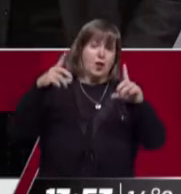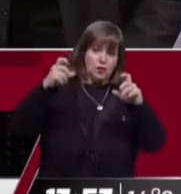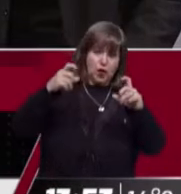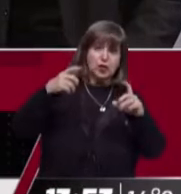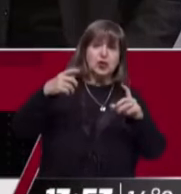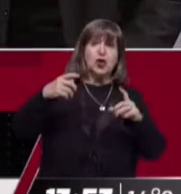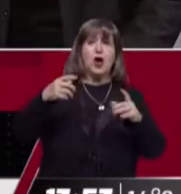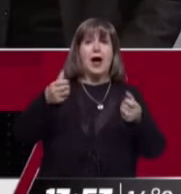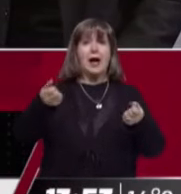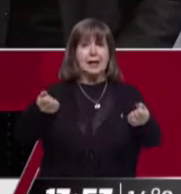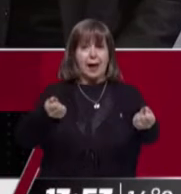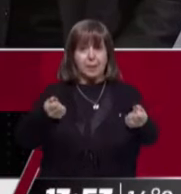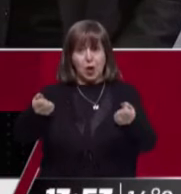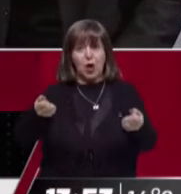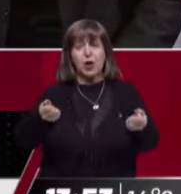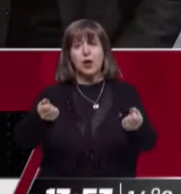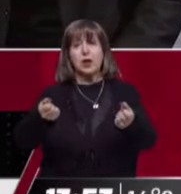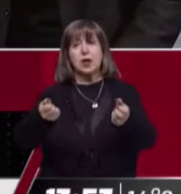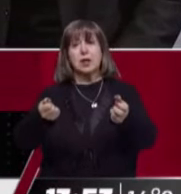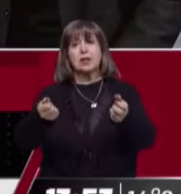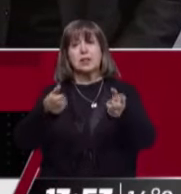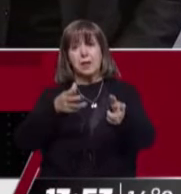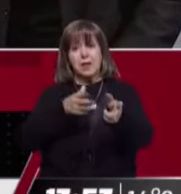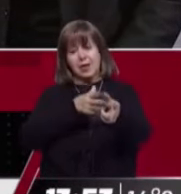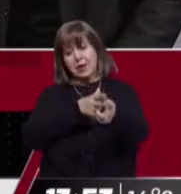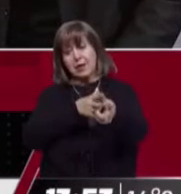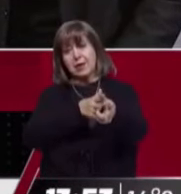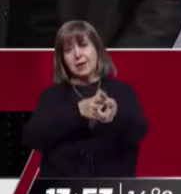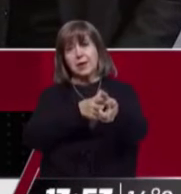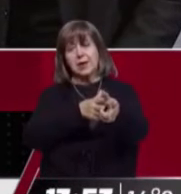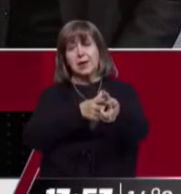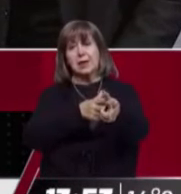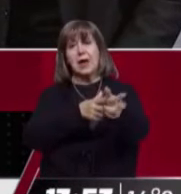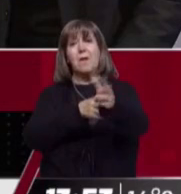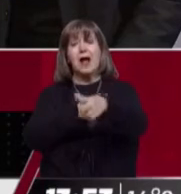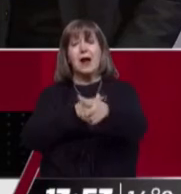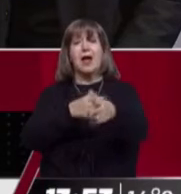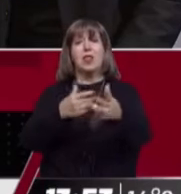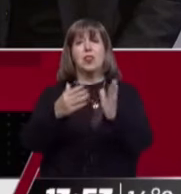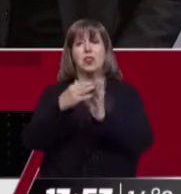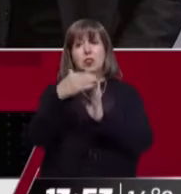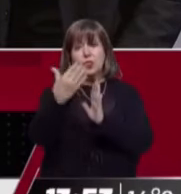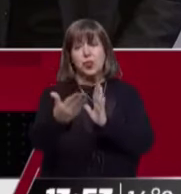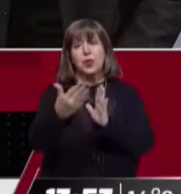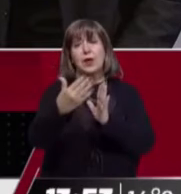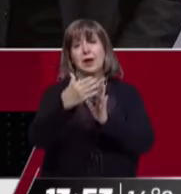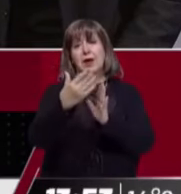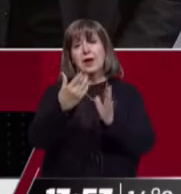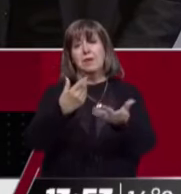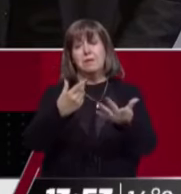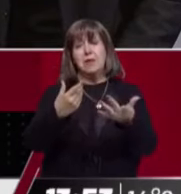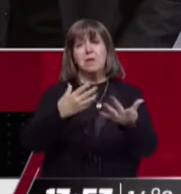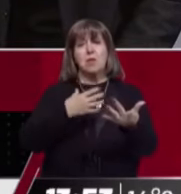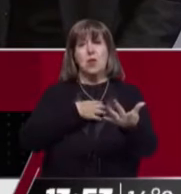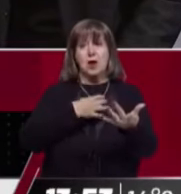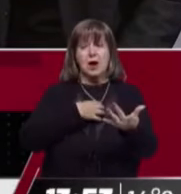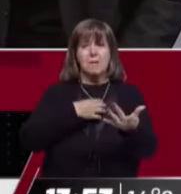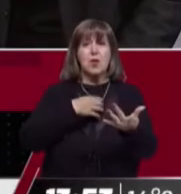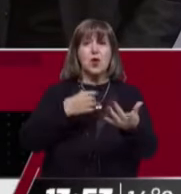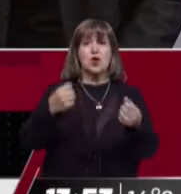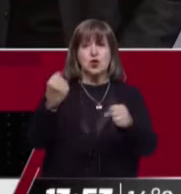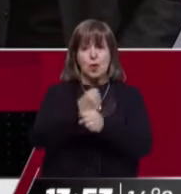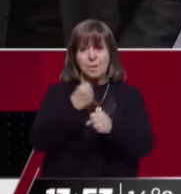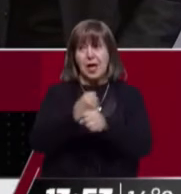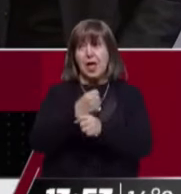algún camión que estaba justamente por fuera de una tapicería. El vecino, dueño de la tapicería, súper lamentado, incluso